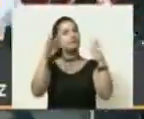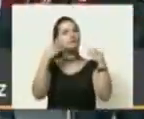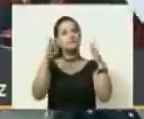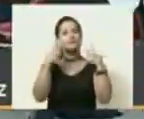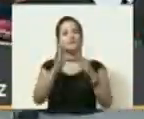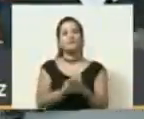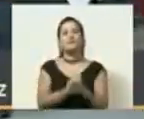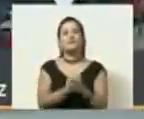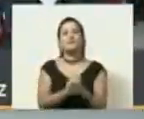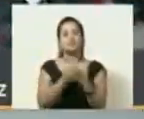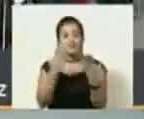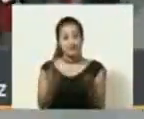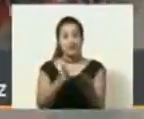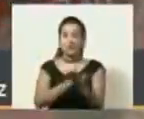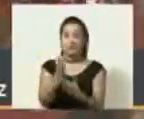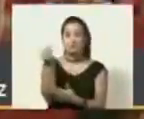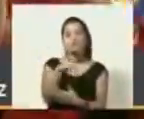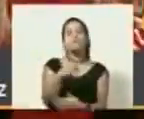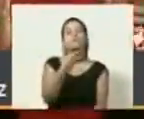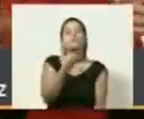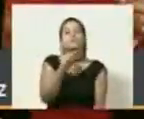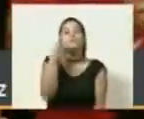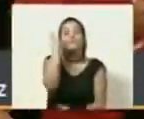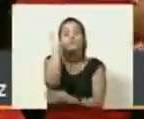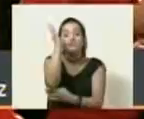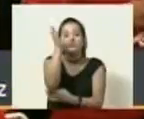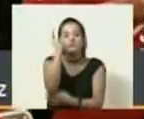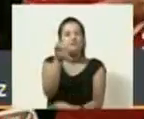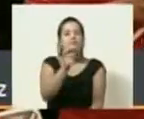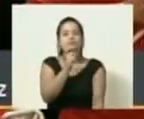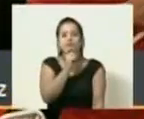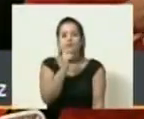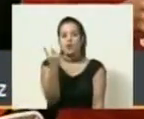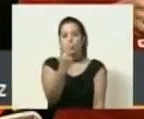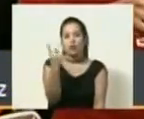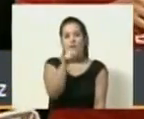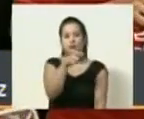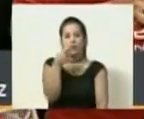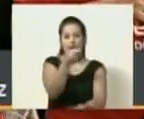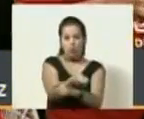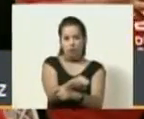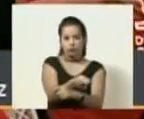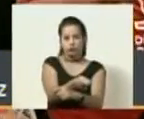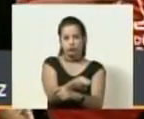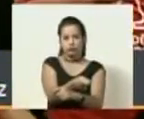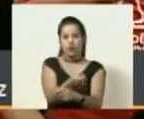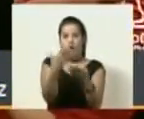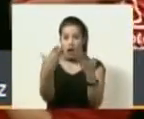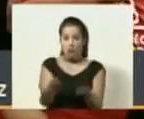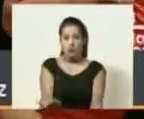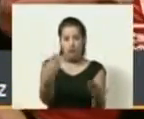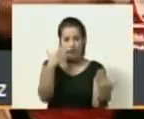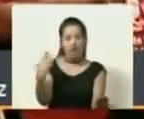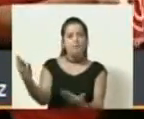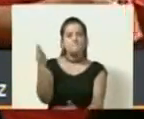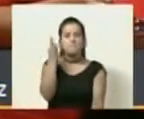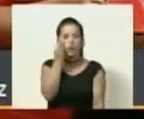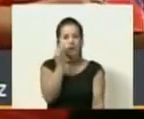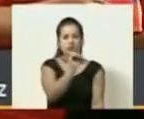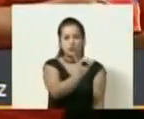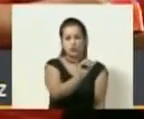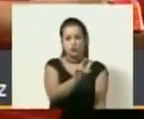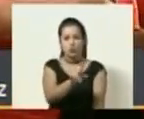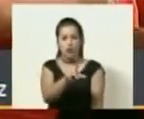Y continuamos con las palabras de dos graduandos. A continuación, la ciudadana Yulay